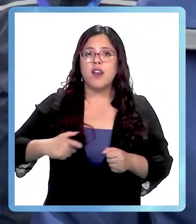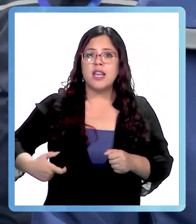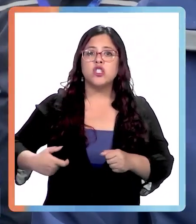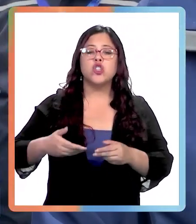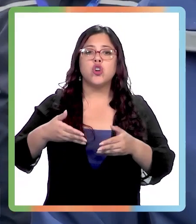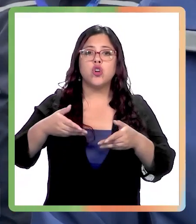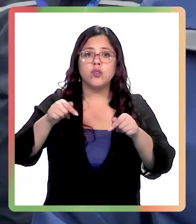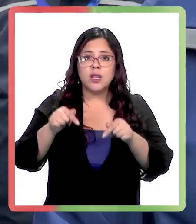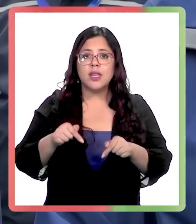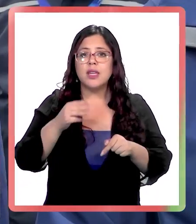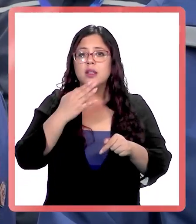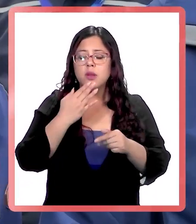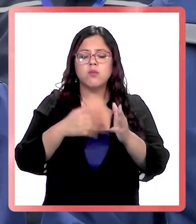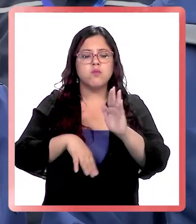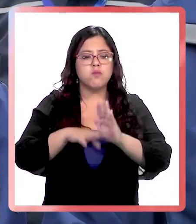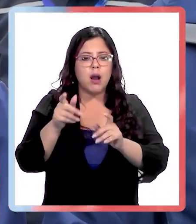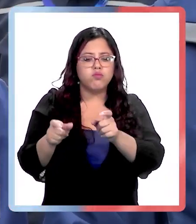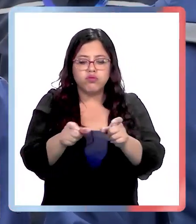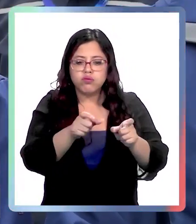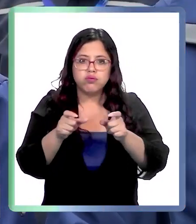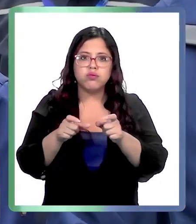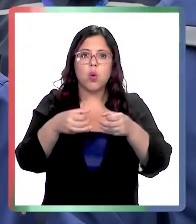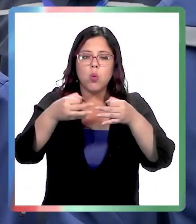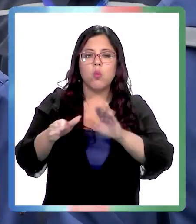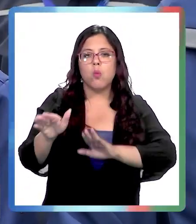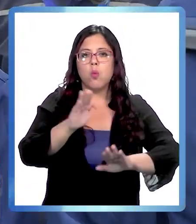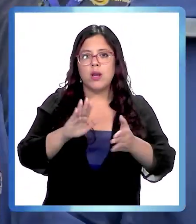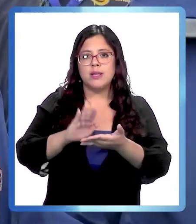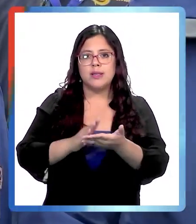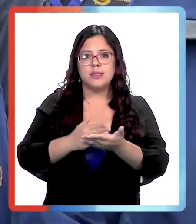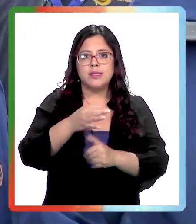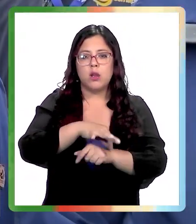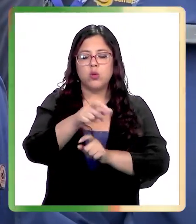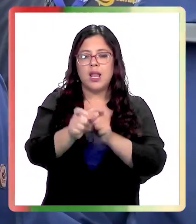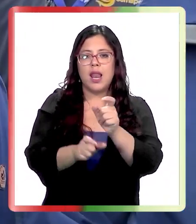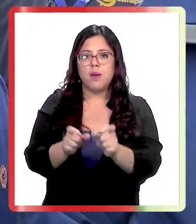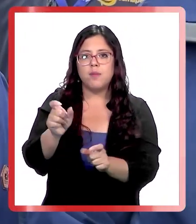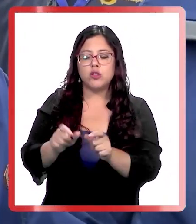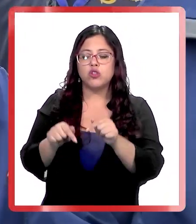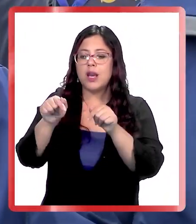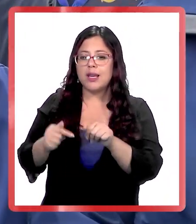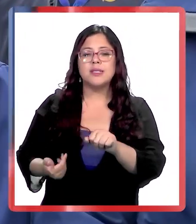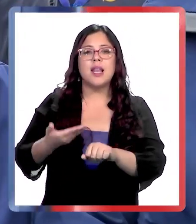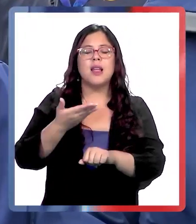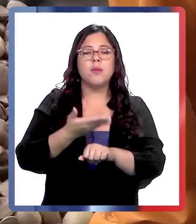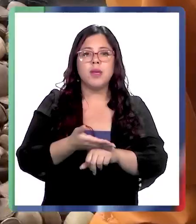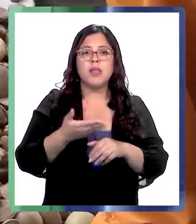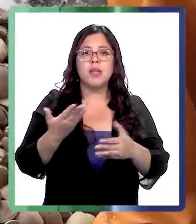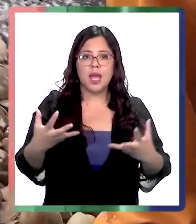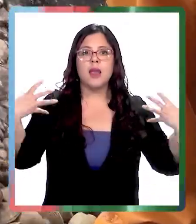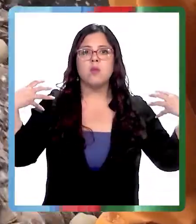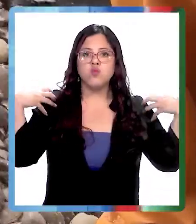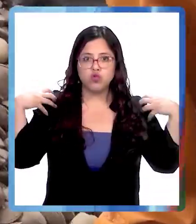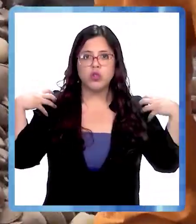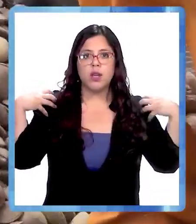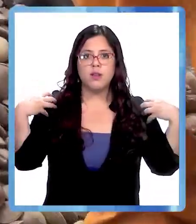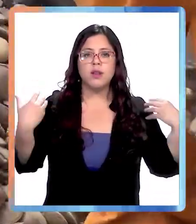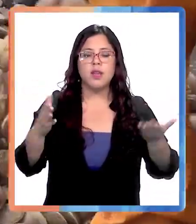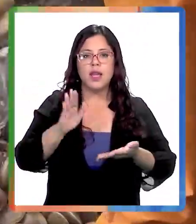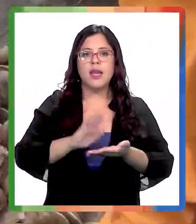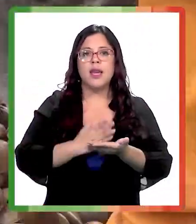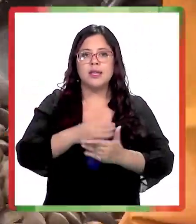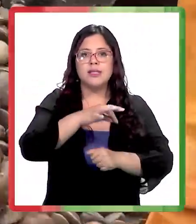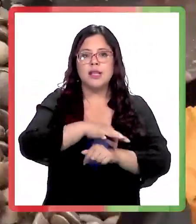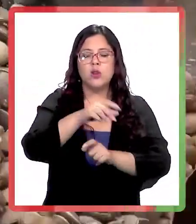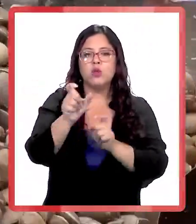esta fiscalización precisamente para resguardar la salud de la población. El llamado a ser responsables con la salud de